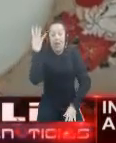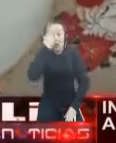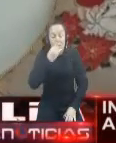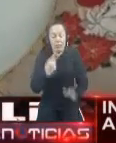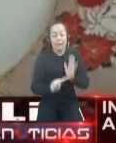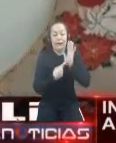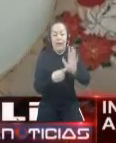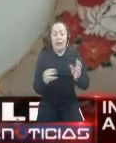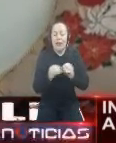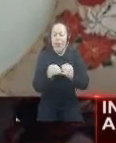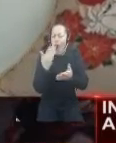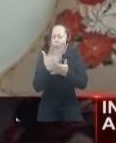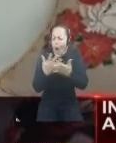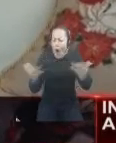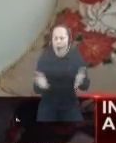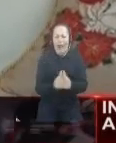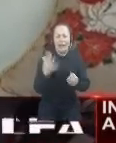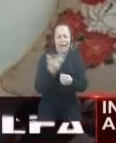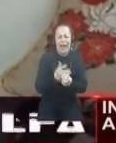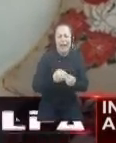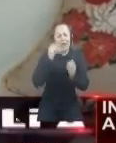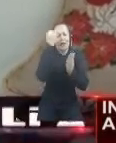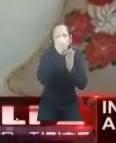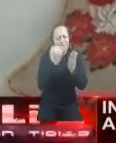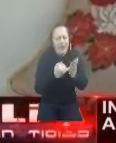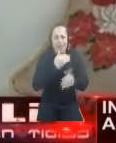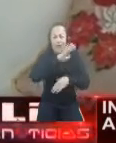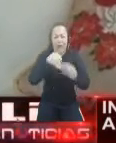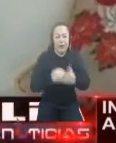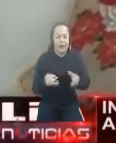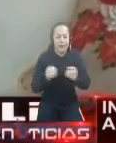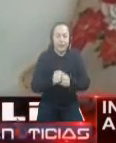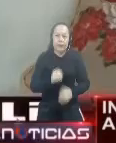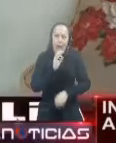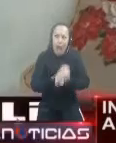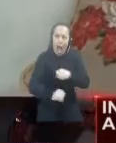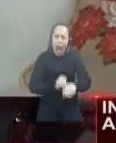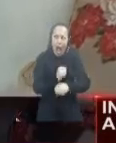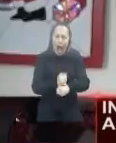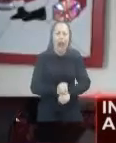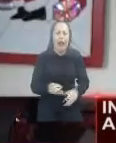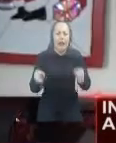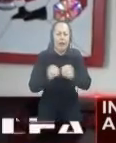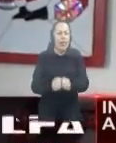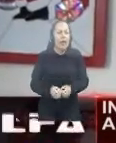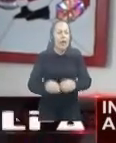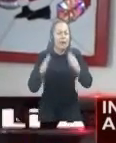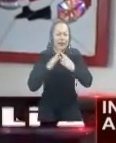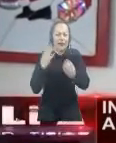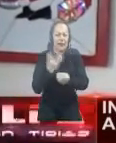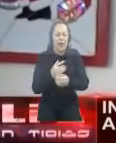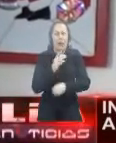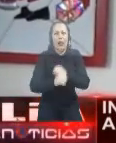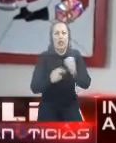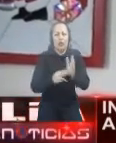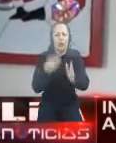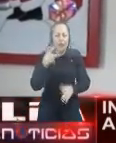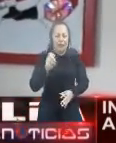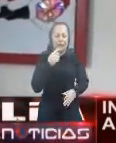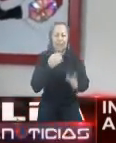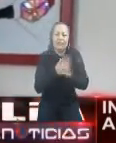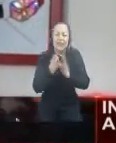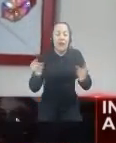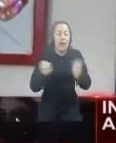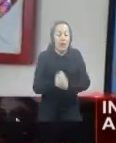en temas de manualidades, arte y diseño. Desde el año pasado que reaperturamos la Casa de Artes y Oficios, desde agosto del 2018,